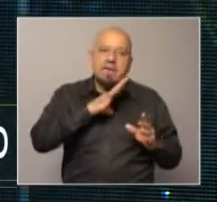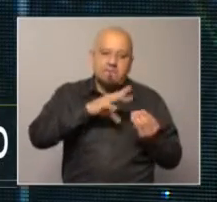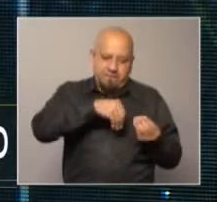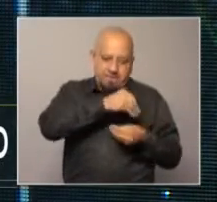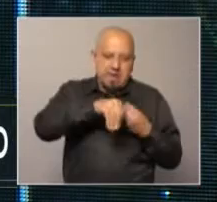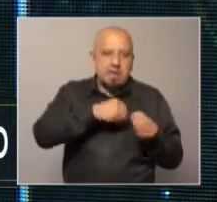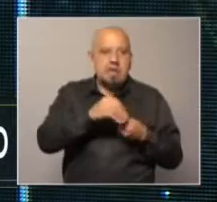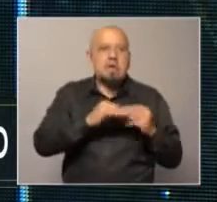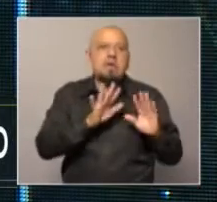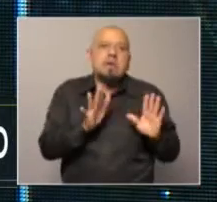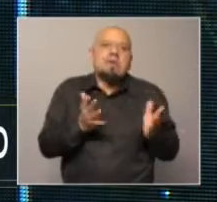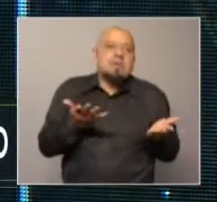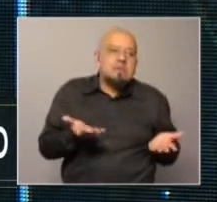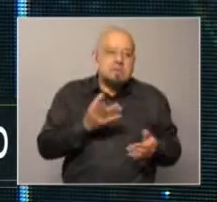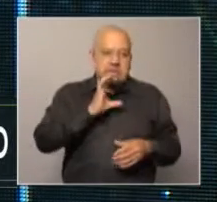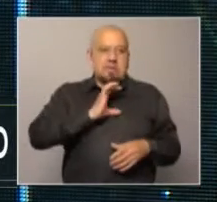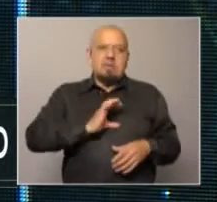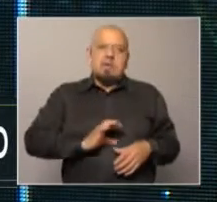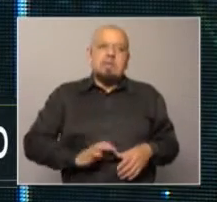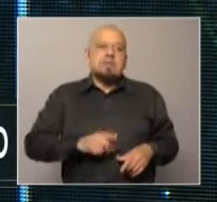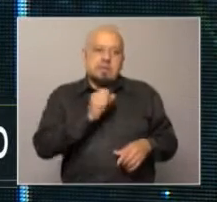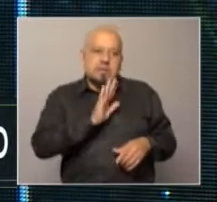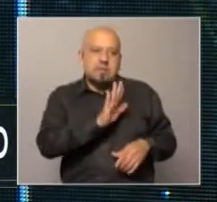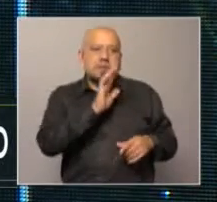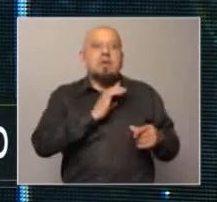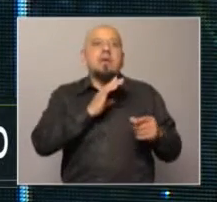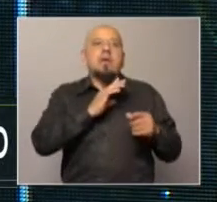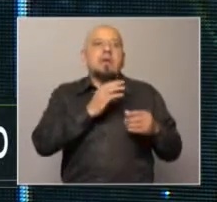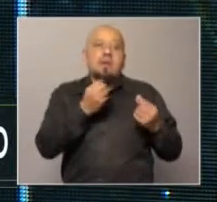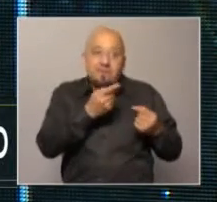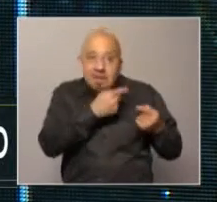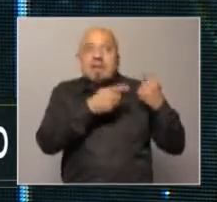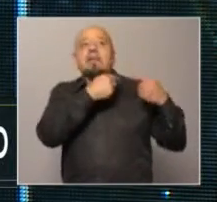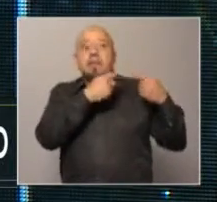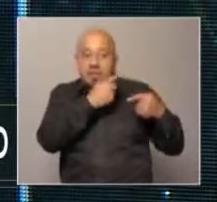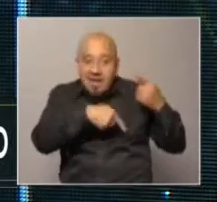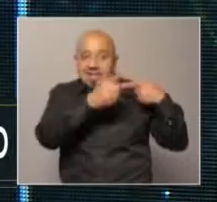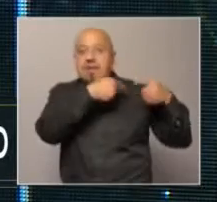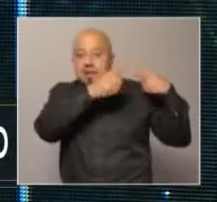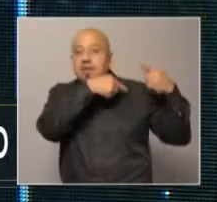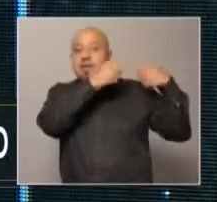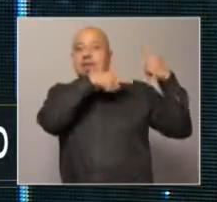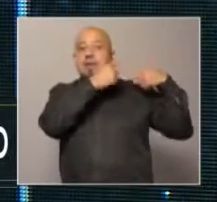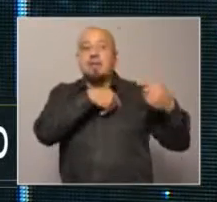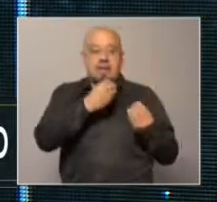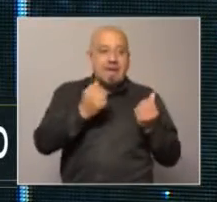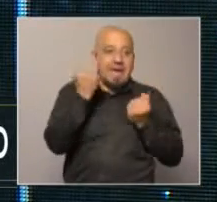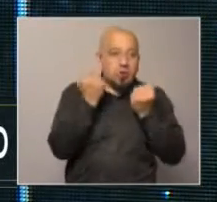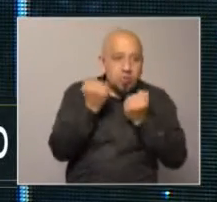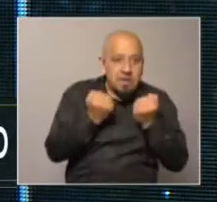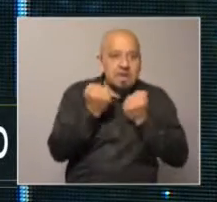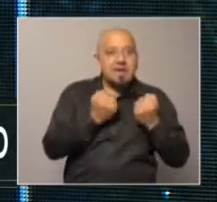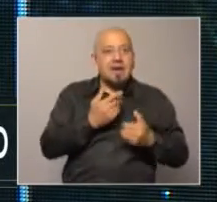sido descuidadas ellas mismas. Son referentes familiares que son herederos de descuidos. Uh-huh. De descuido de todo tipo, económicos y de